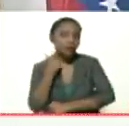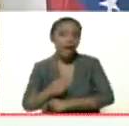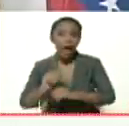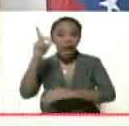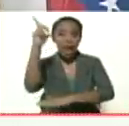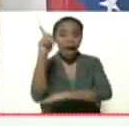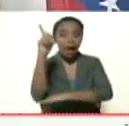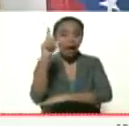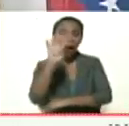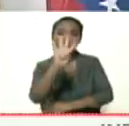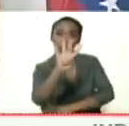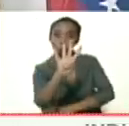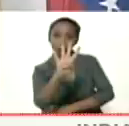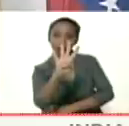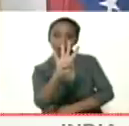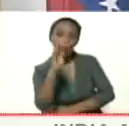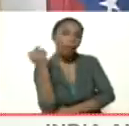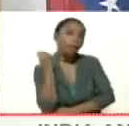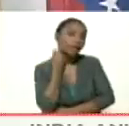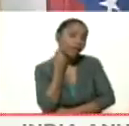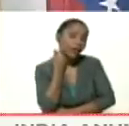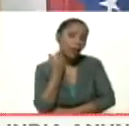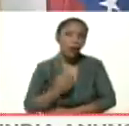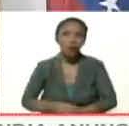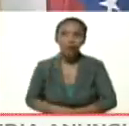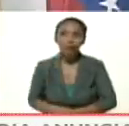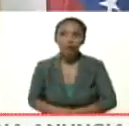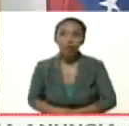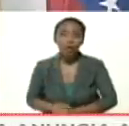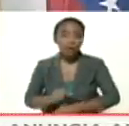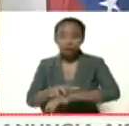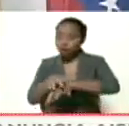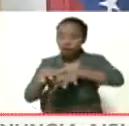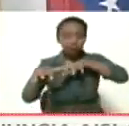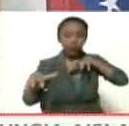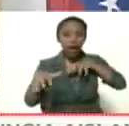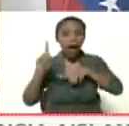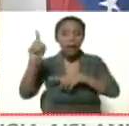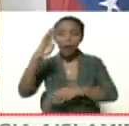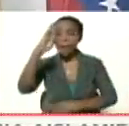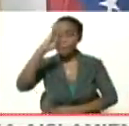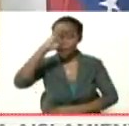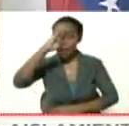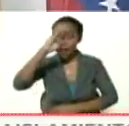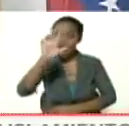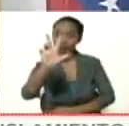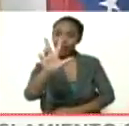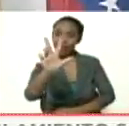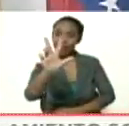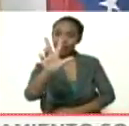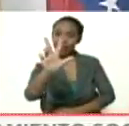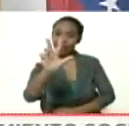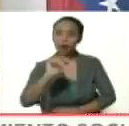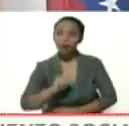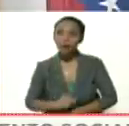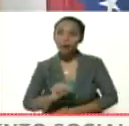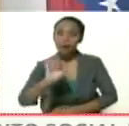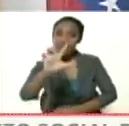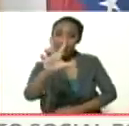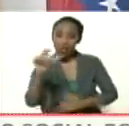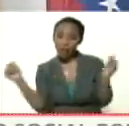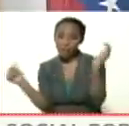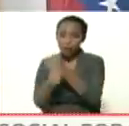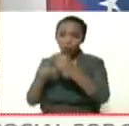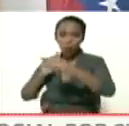Lara, 4. Son los donde hay mayor número de casos. En Barinas, 3. 3 detectados